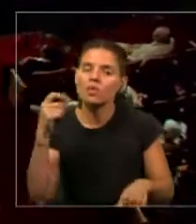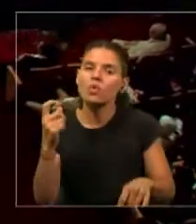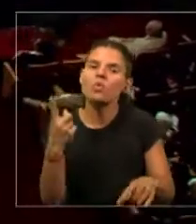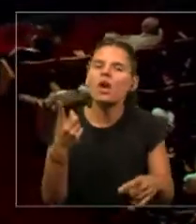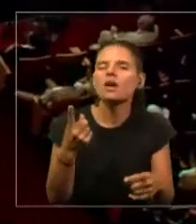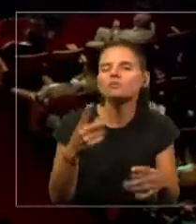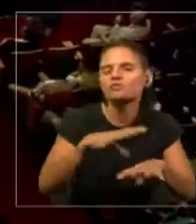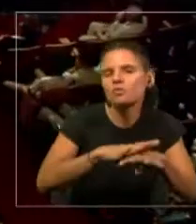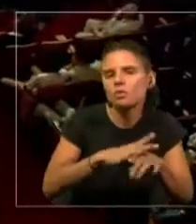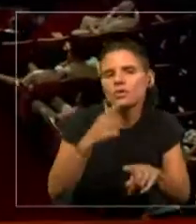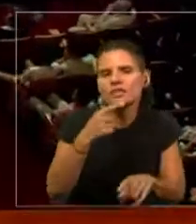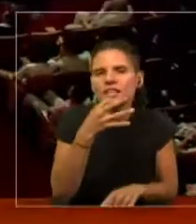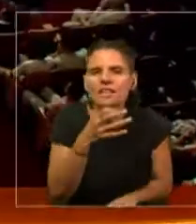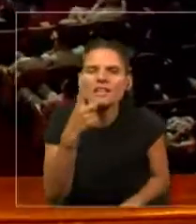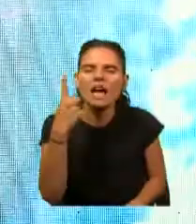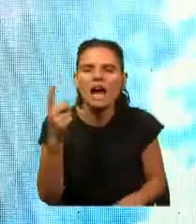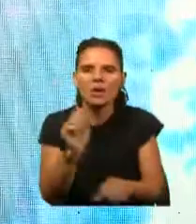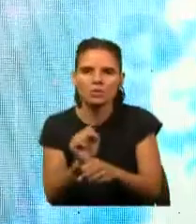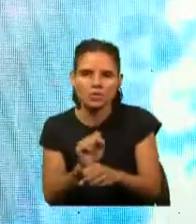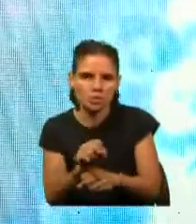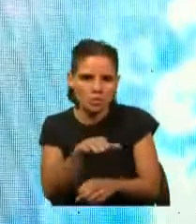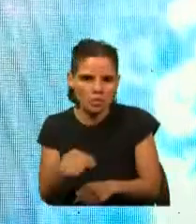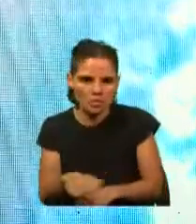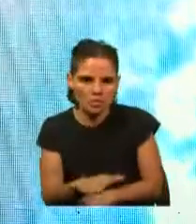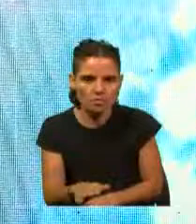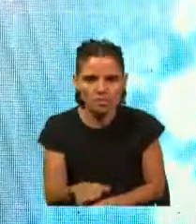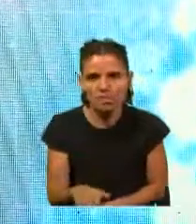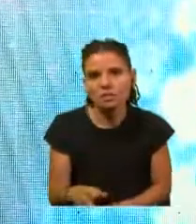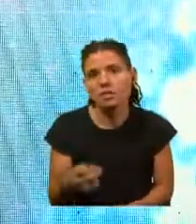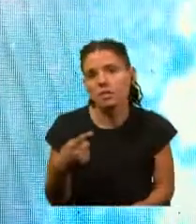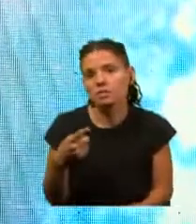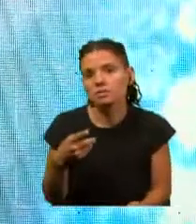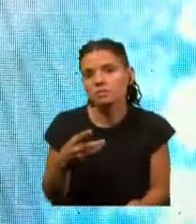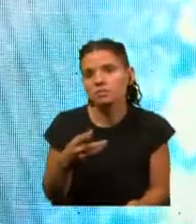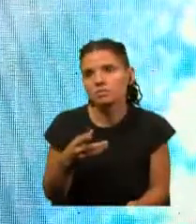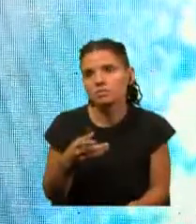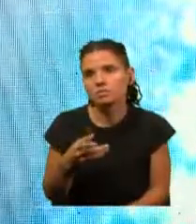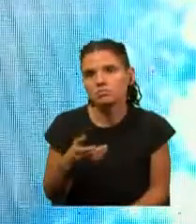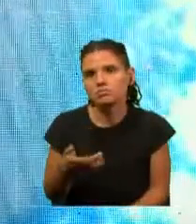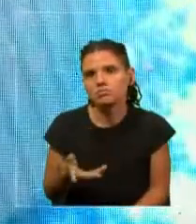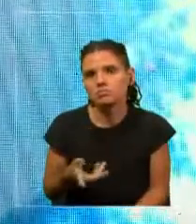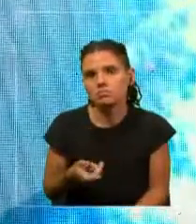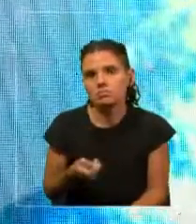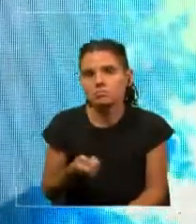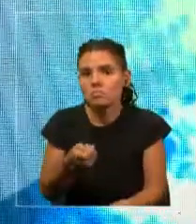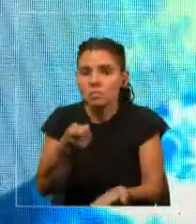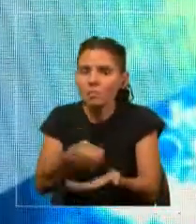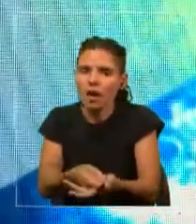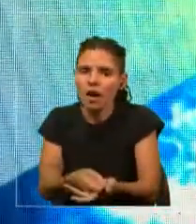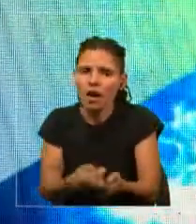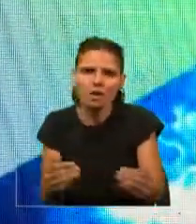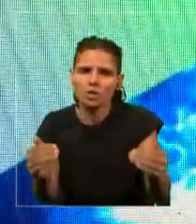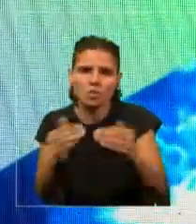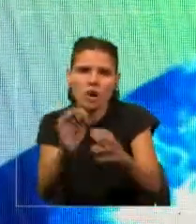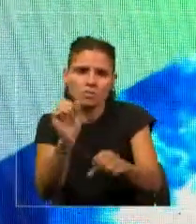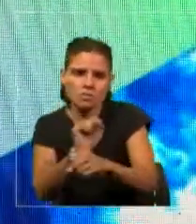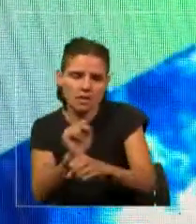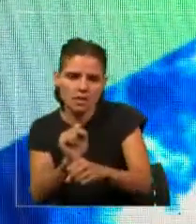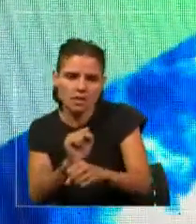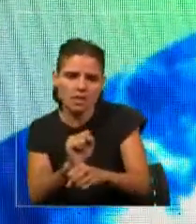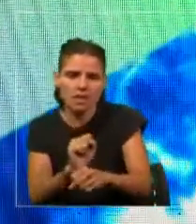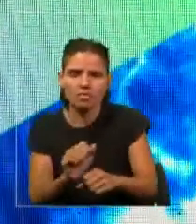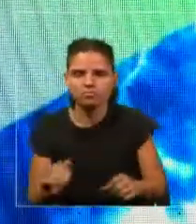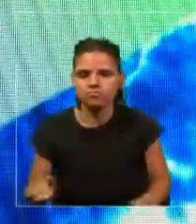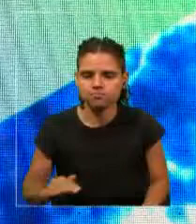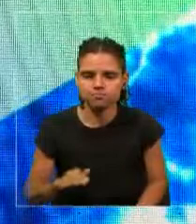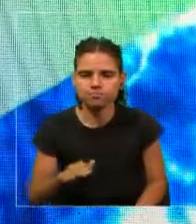fórmula, pay as you drive. Paga como manejas, o sea, los captores reales